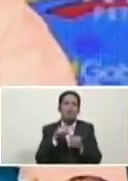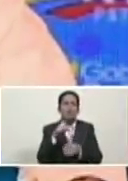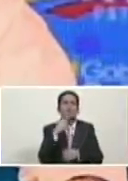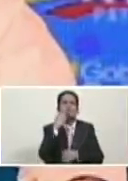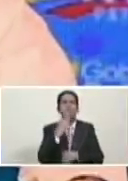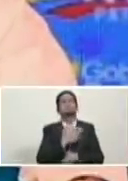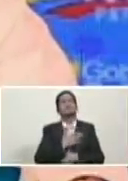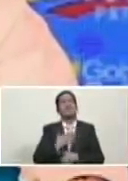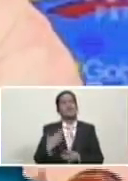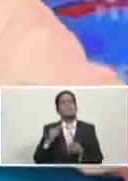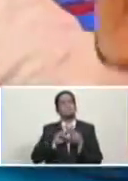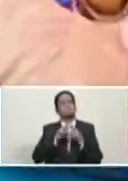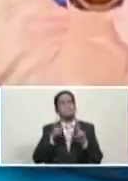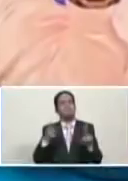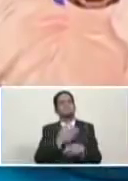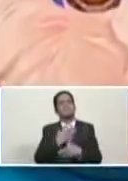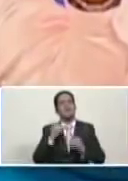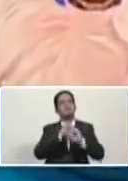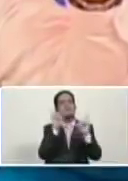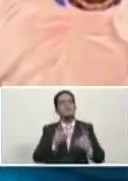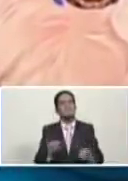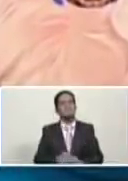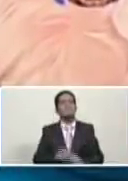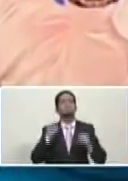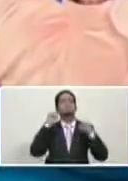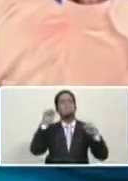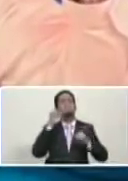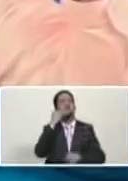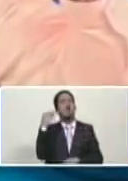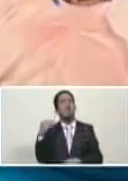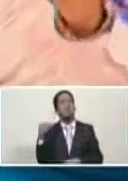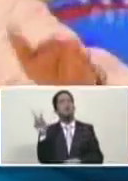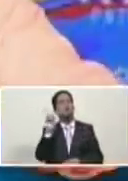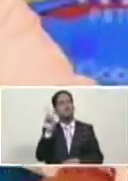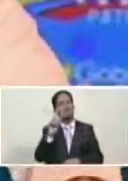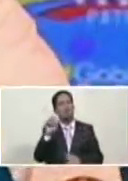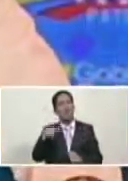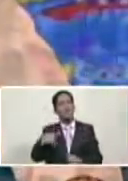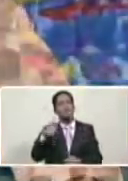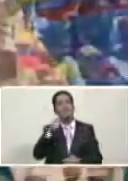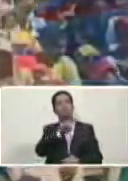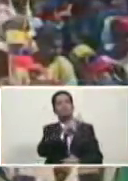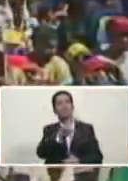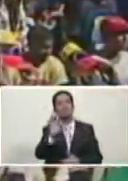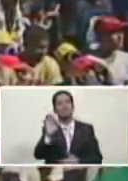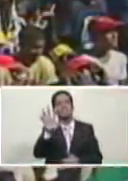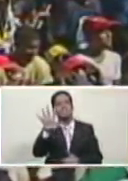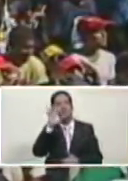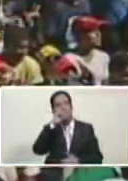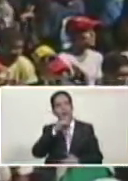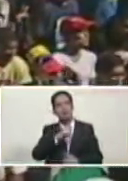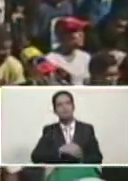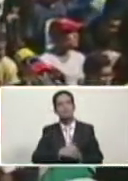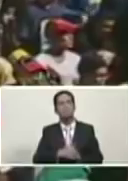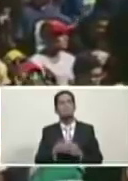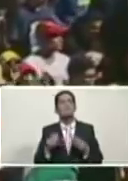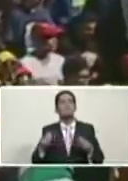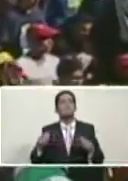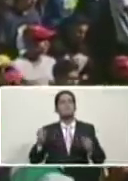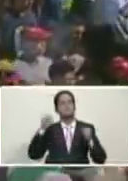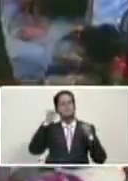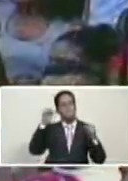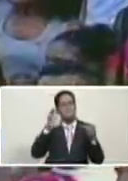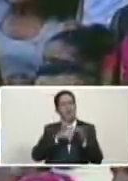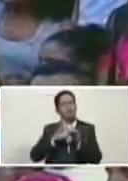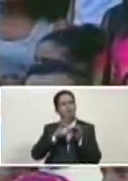paz, queremos felicidad. ¡Que viva la juventud venezolana en este 205 aniversario! ¡Que viva la unión nacional!